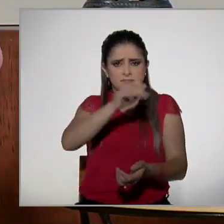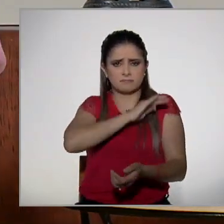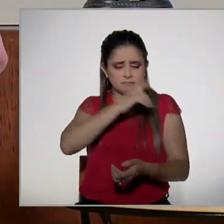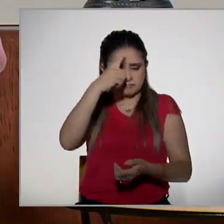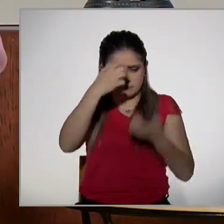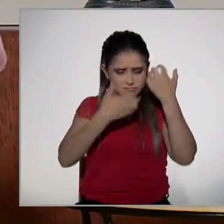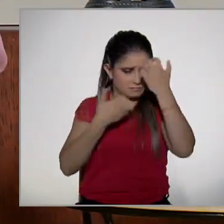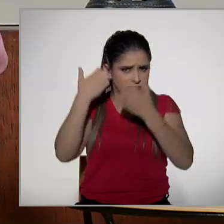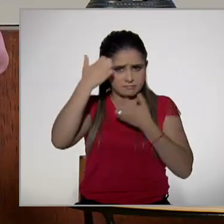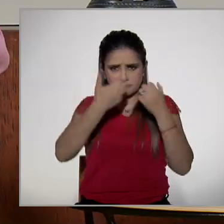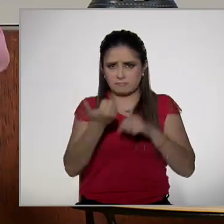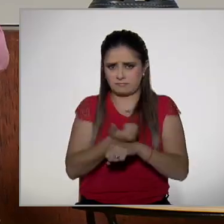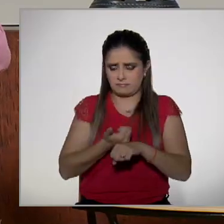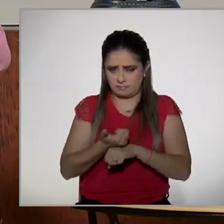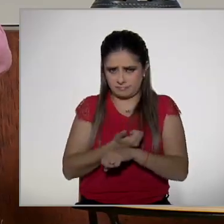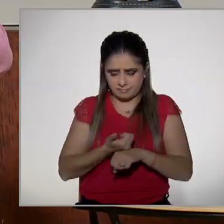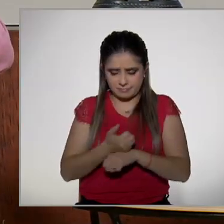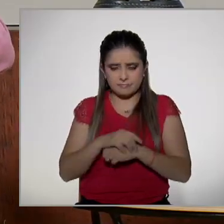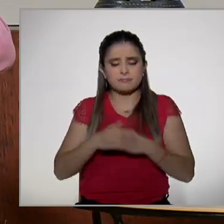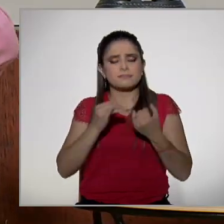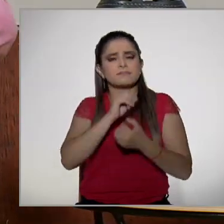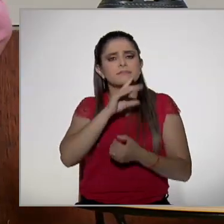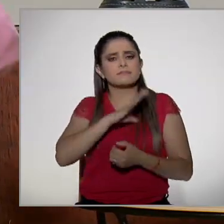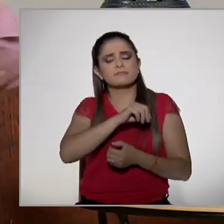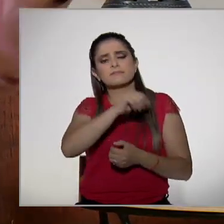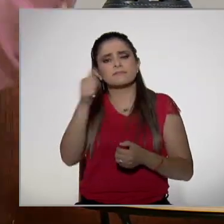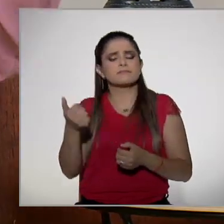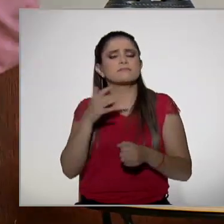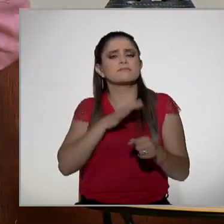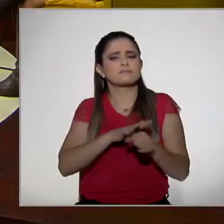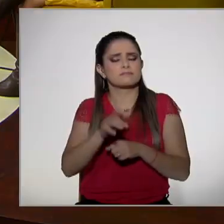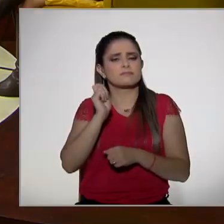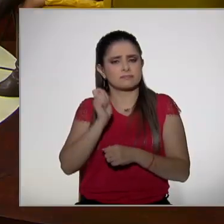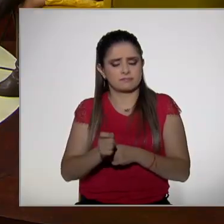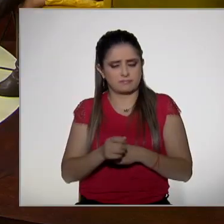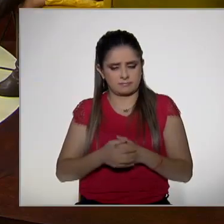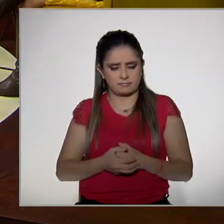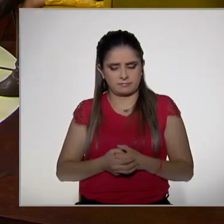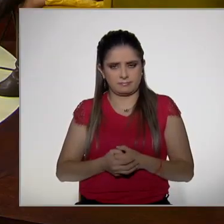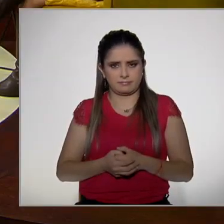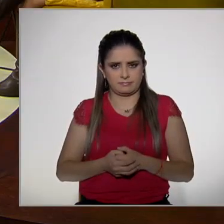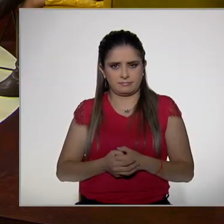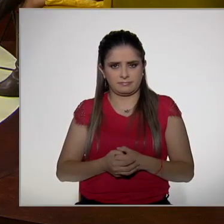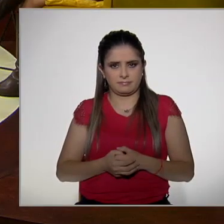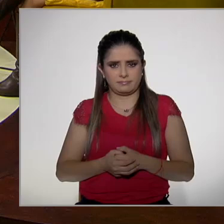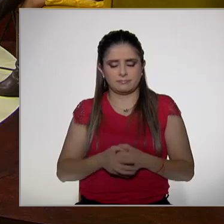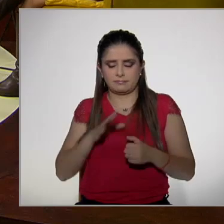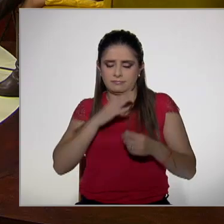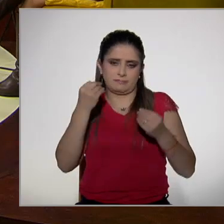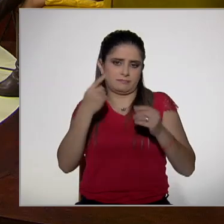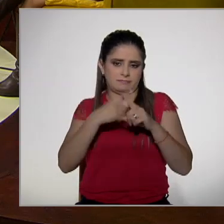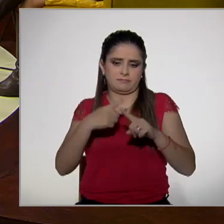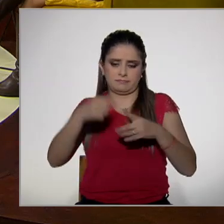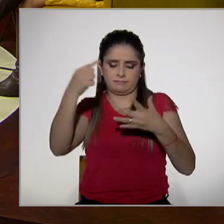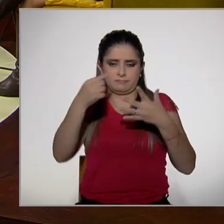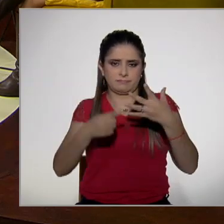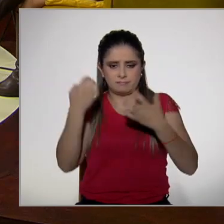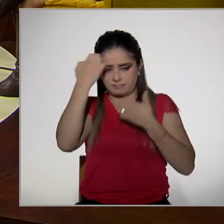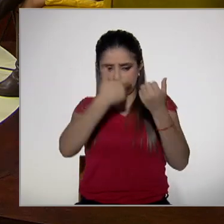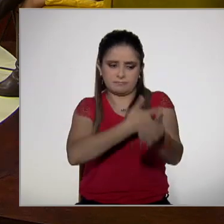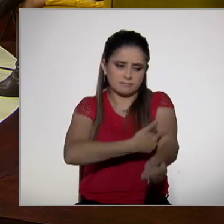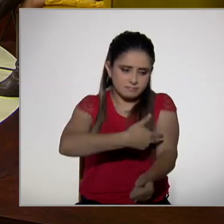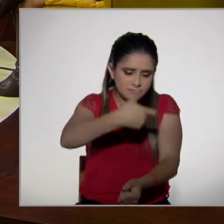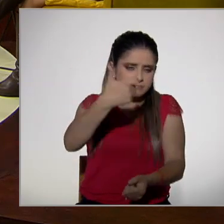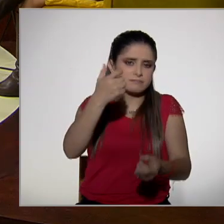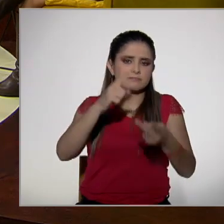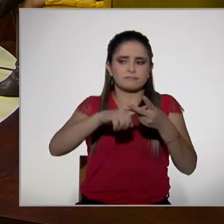que otros estudios se pueden hacer dependiendo de lo que se encuentren demás porque hablamos la amplitud del espectro que existe de estudios o hacia dónde se dirige la